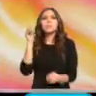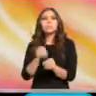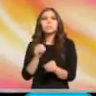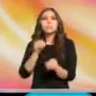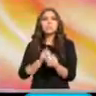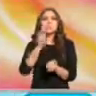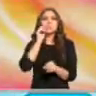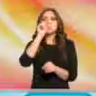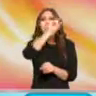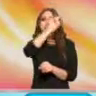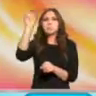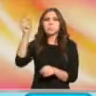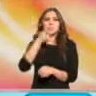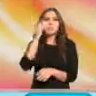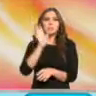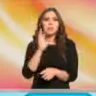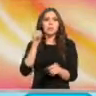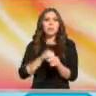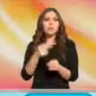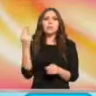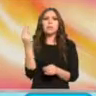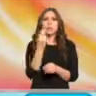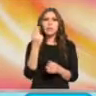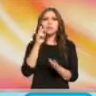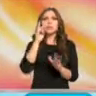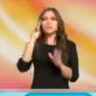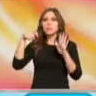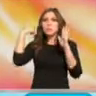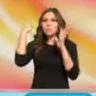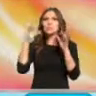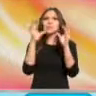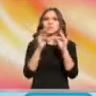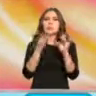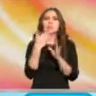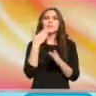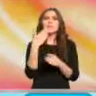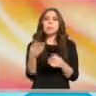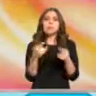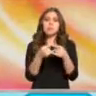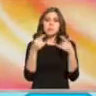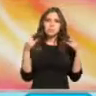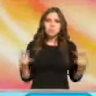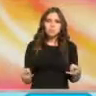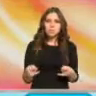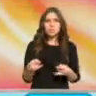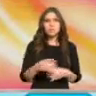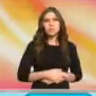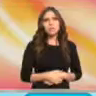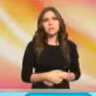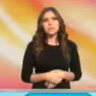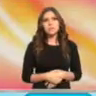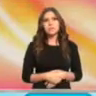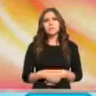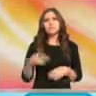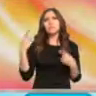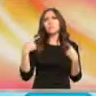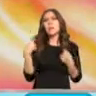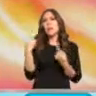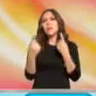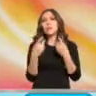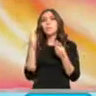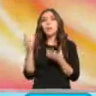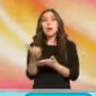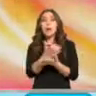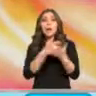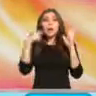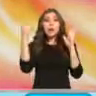la película, y alguien dijo, creo que hay que hacer una película y creo que hay que contarla bien. La cuentan, yo creo, sin muchas ganas, pero vale la